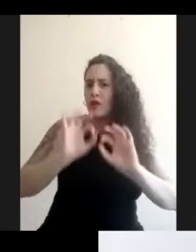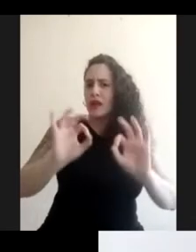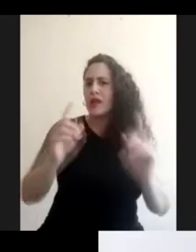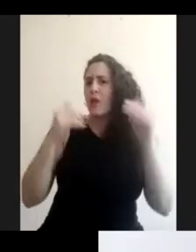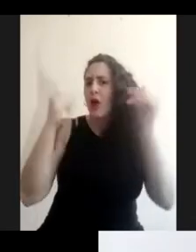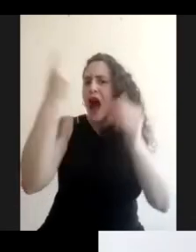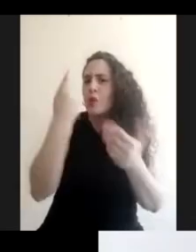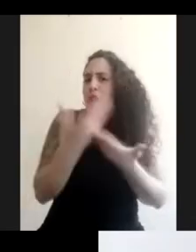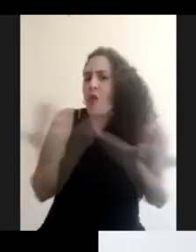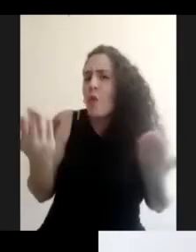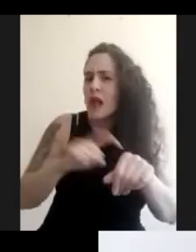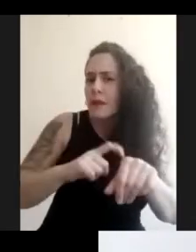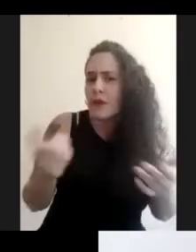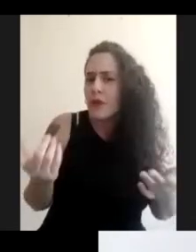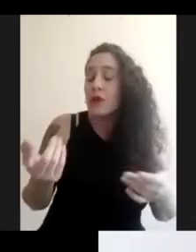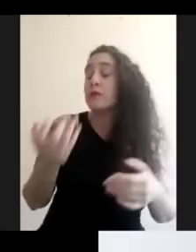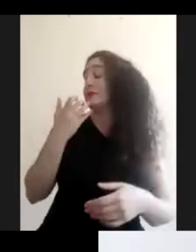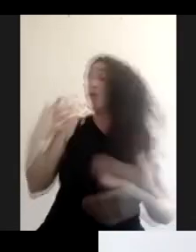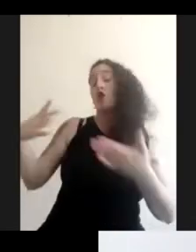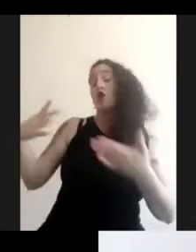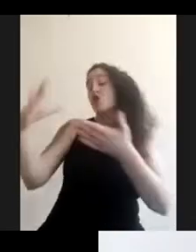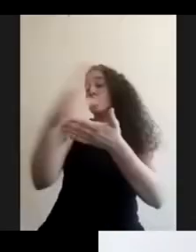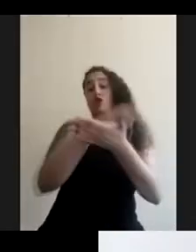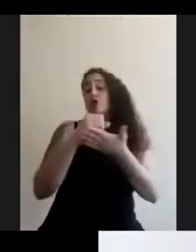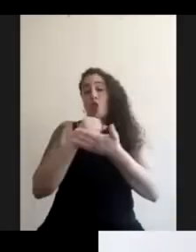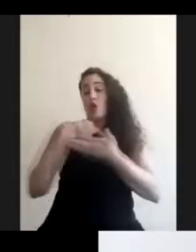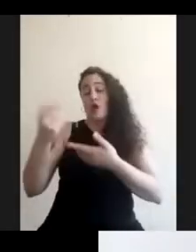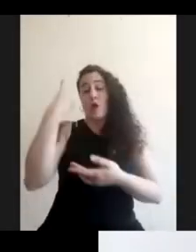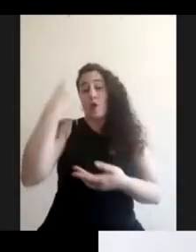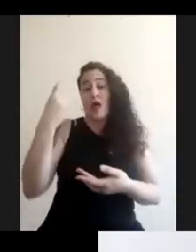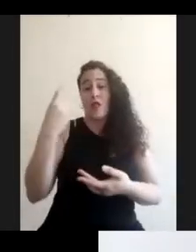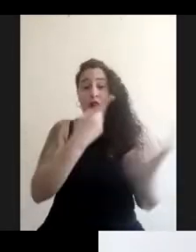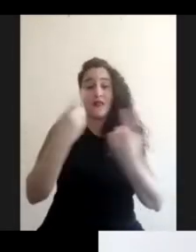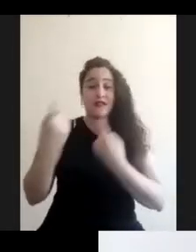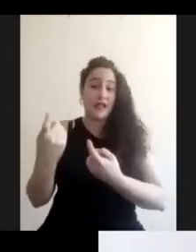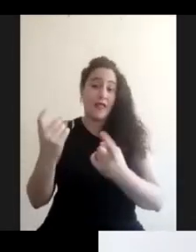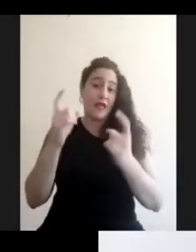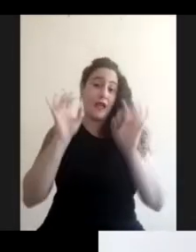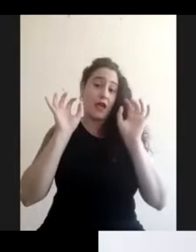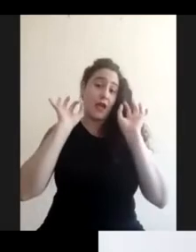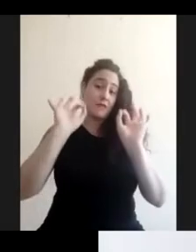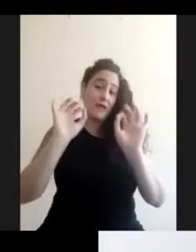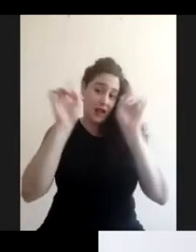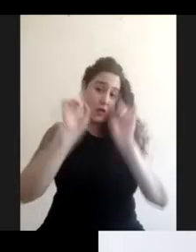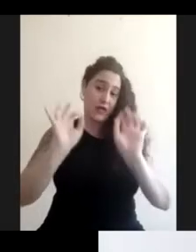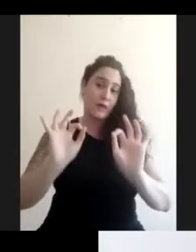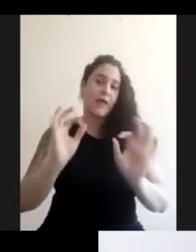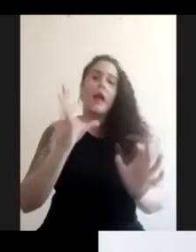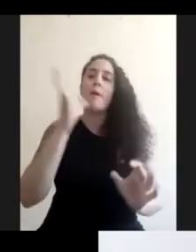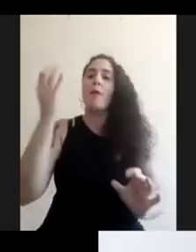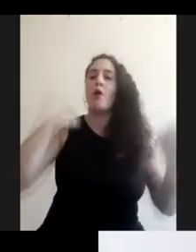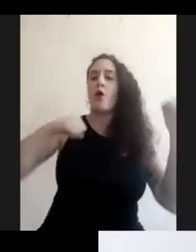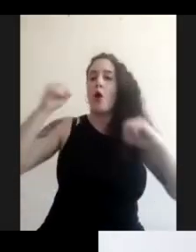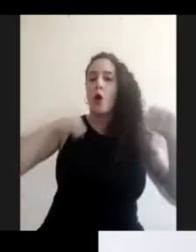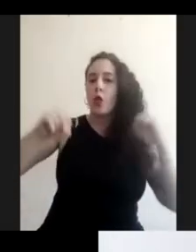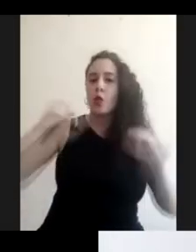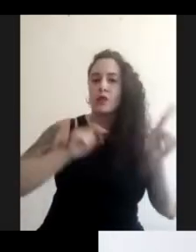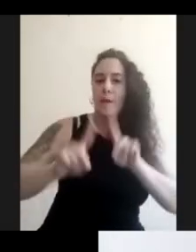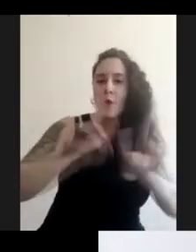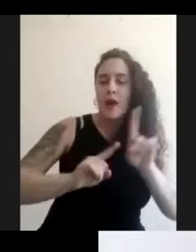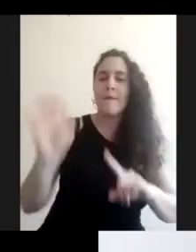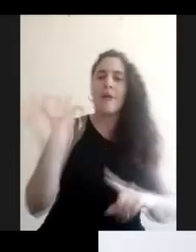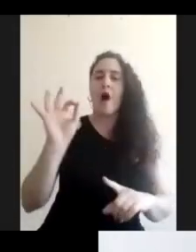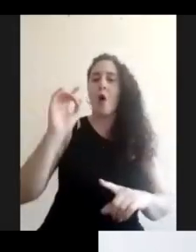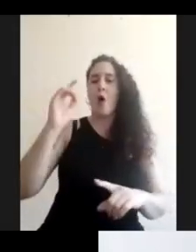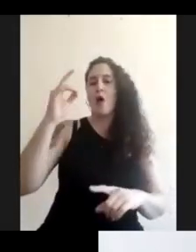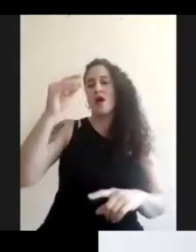de alumnado con necesidades educativas especiales, ya sean niños o niñas que tienen problemas de conducta, como que pueden estar afectados a nivel cognitivo o